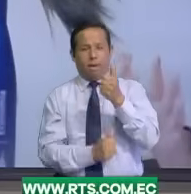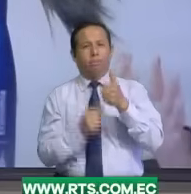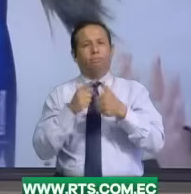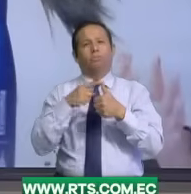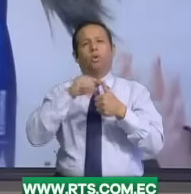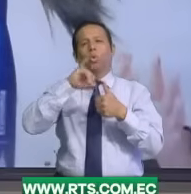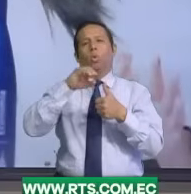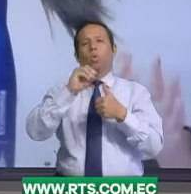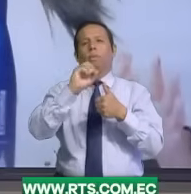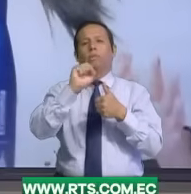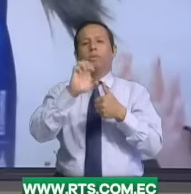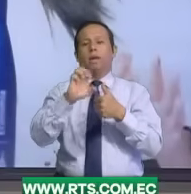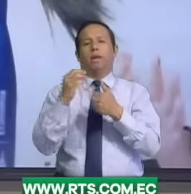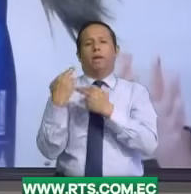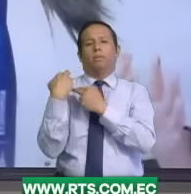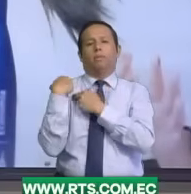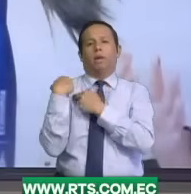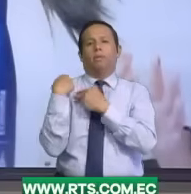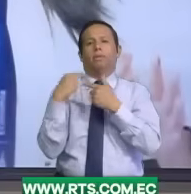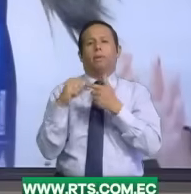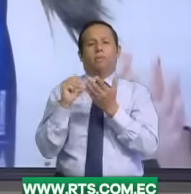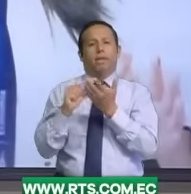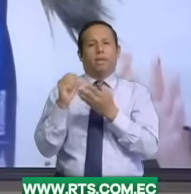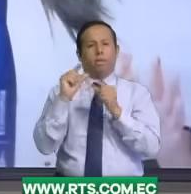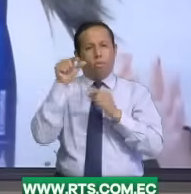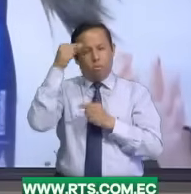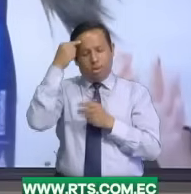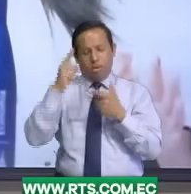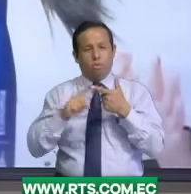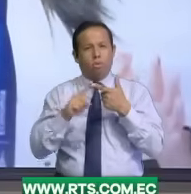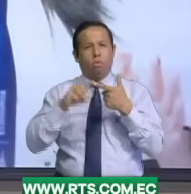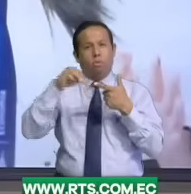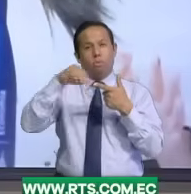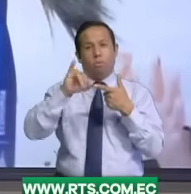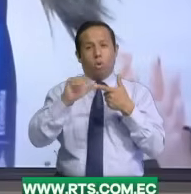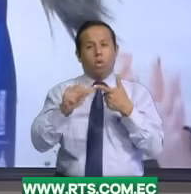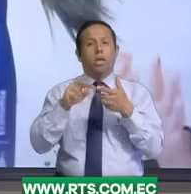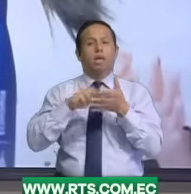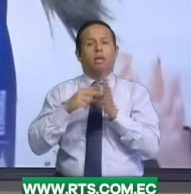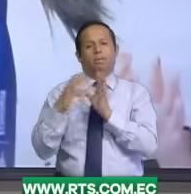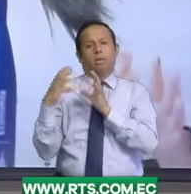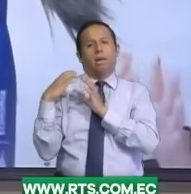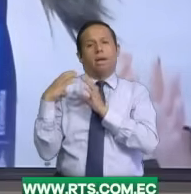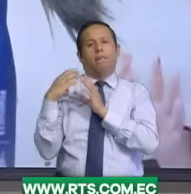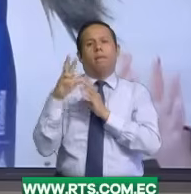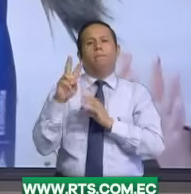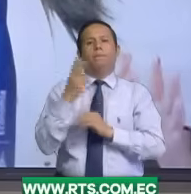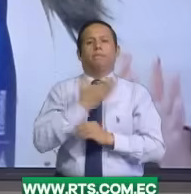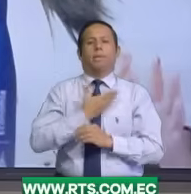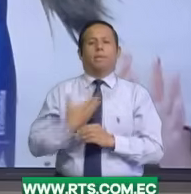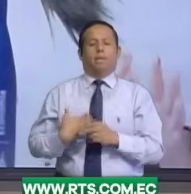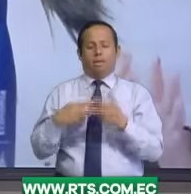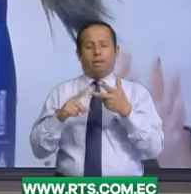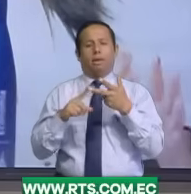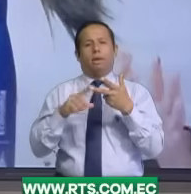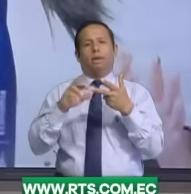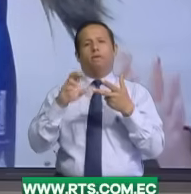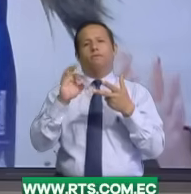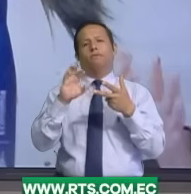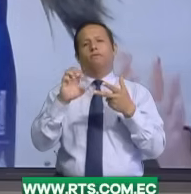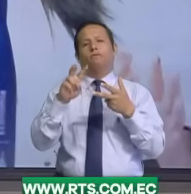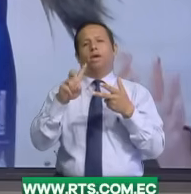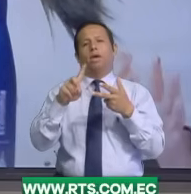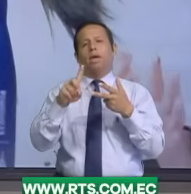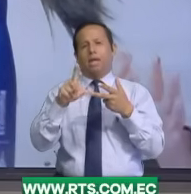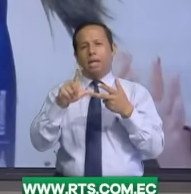titularidad del Ministerio de Gobierno. Sarija Moya ocupará de manera interina la vicepresidencia. Y Arturo Félix Wong viajará